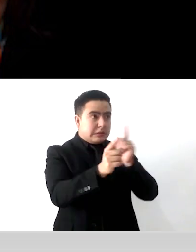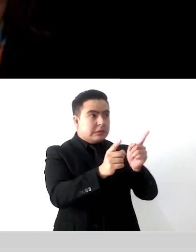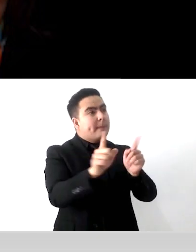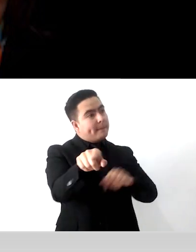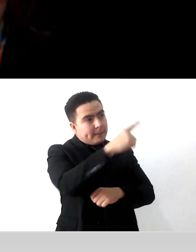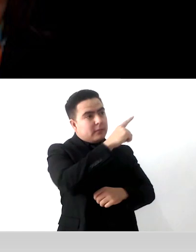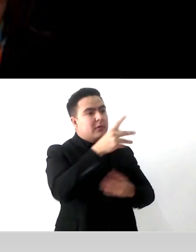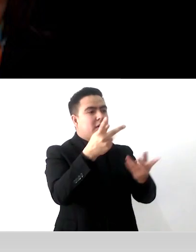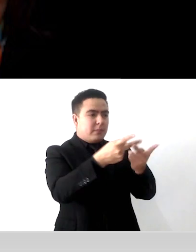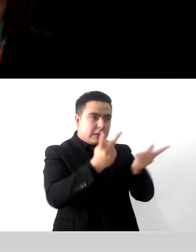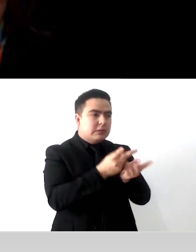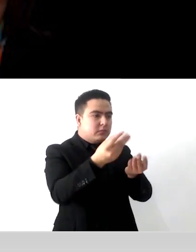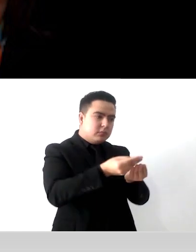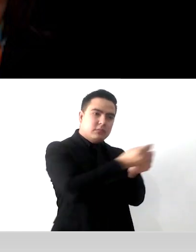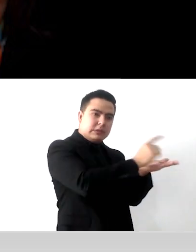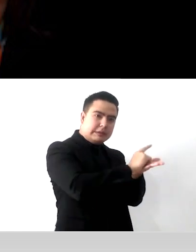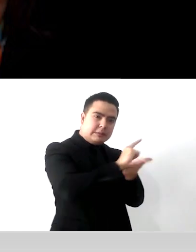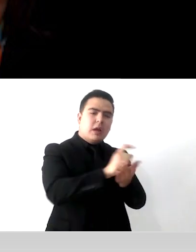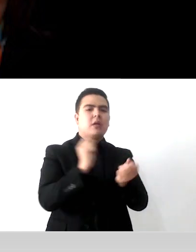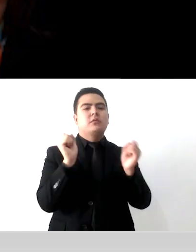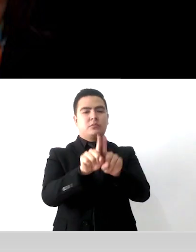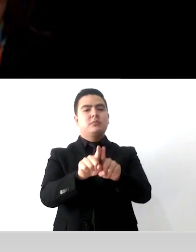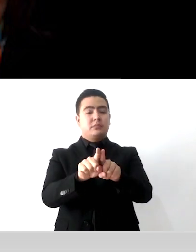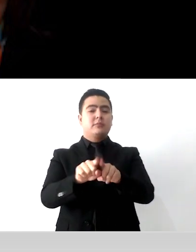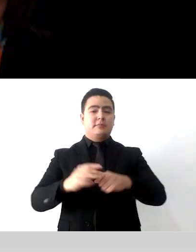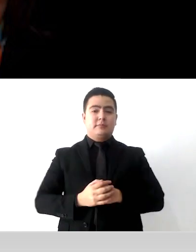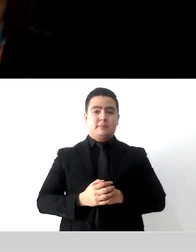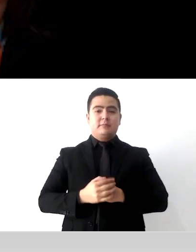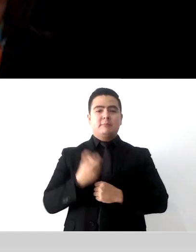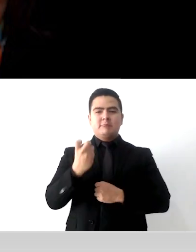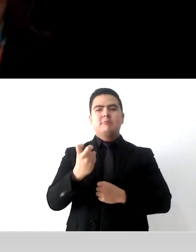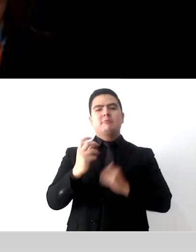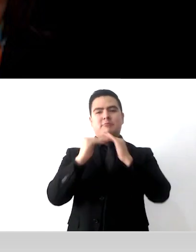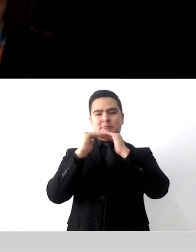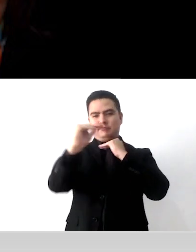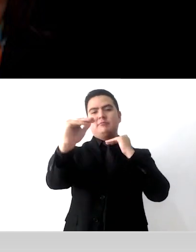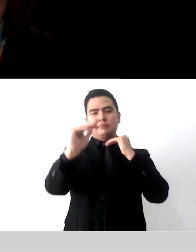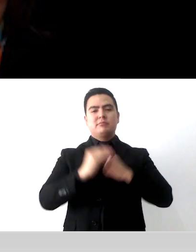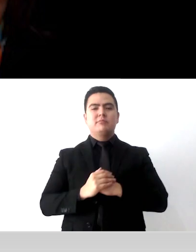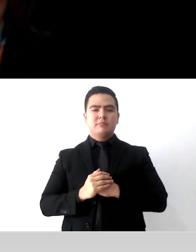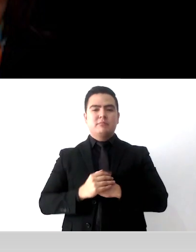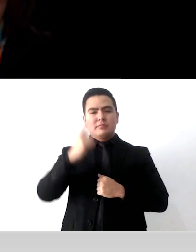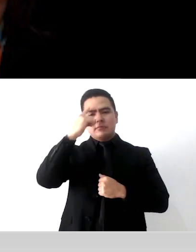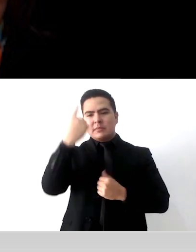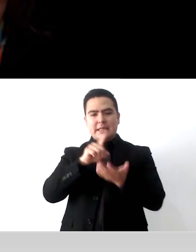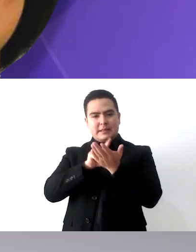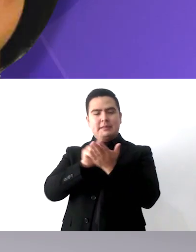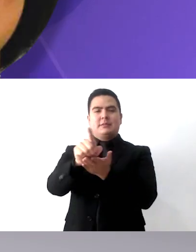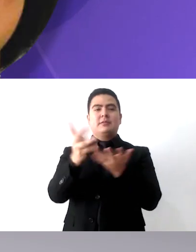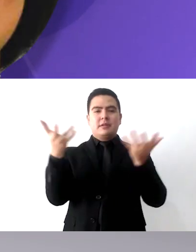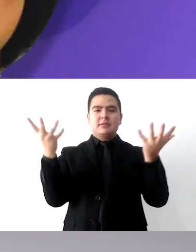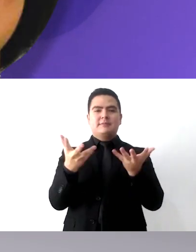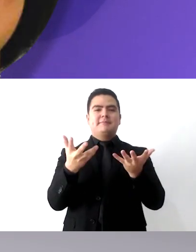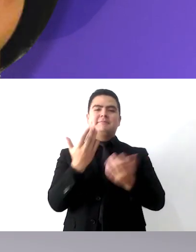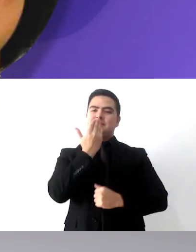biológicamente somos distintas y distintos, y qué bueno que existan esas diferencias, pero en el ejercicio pleno de los derechos somos exactamente iguales.